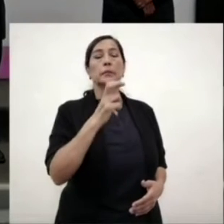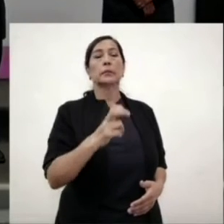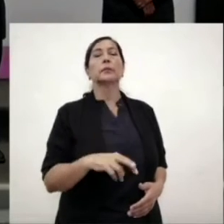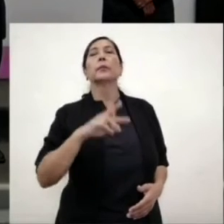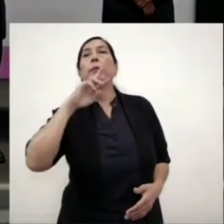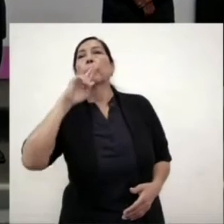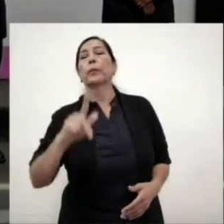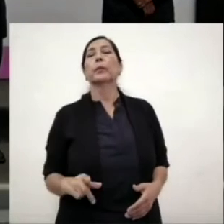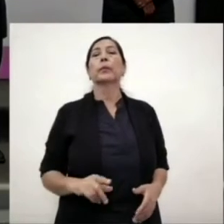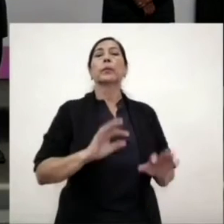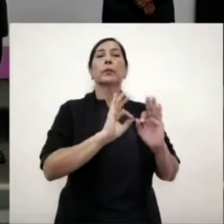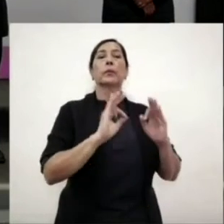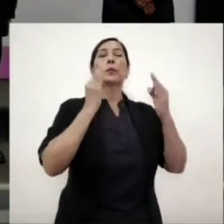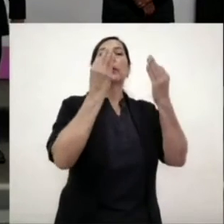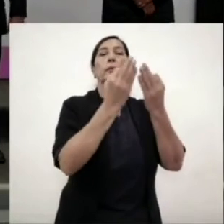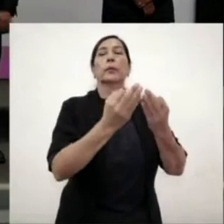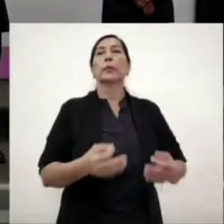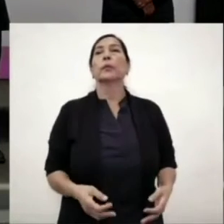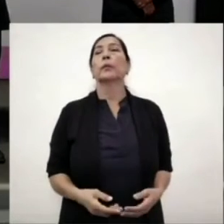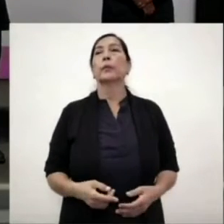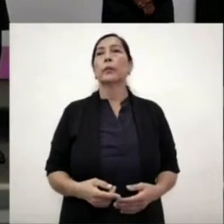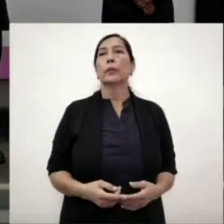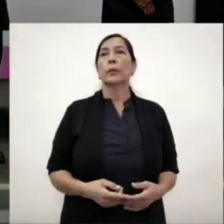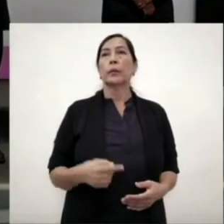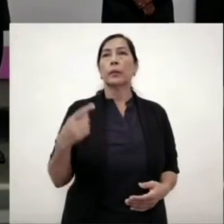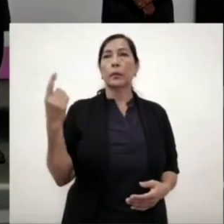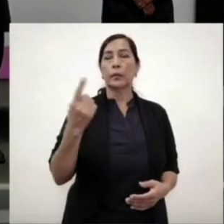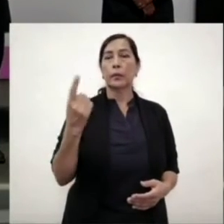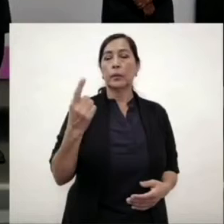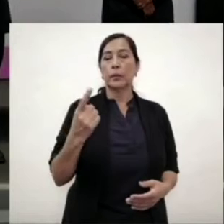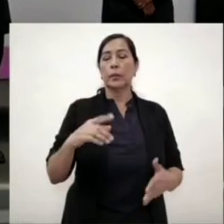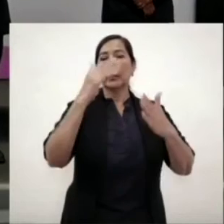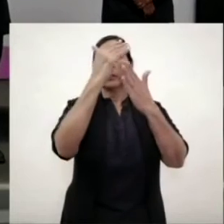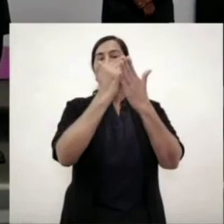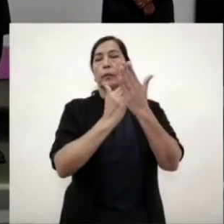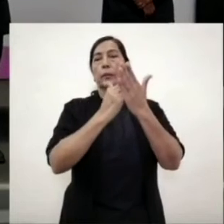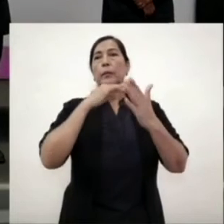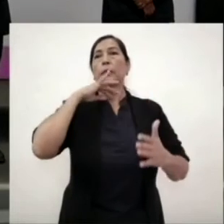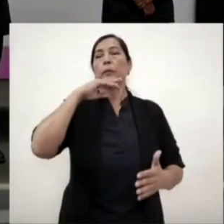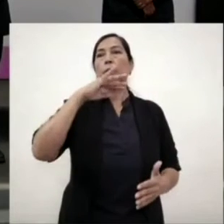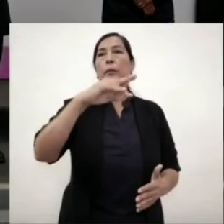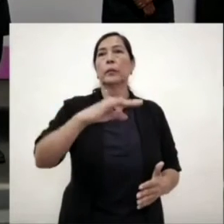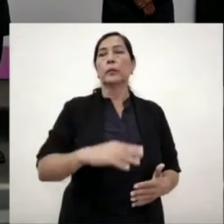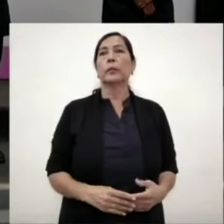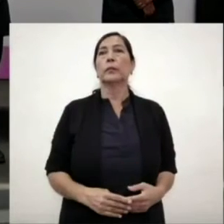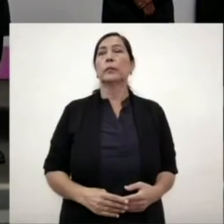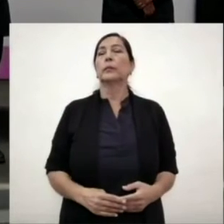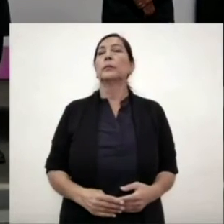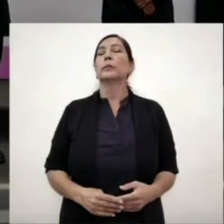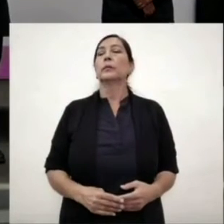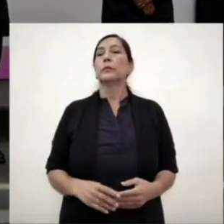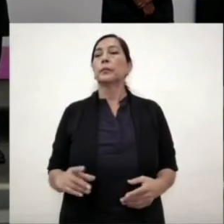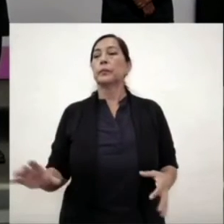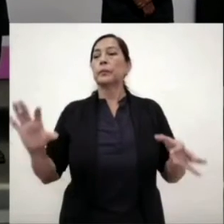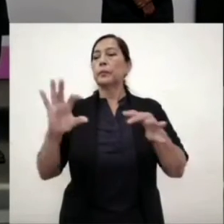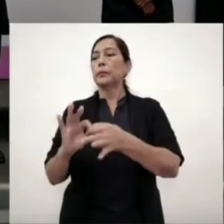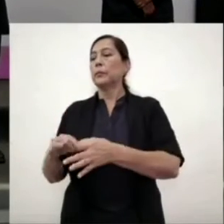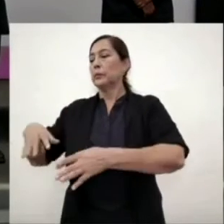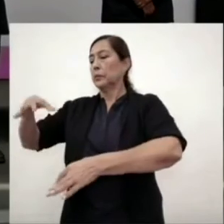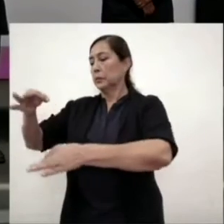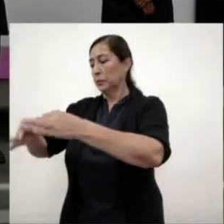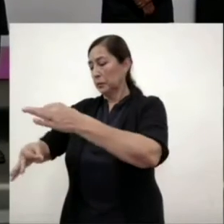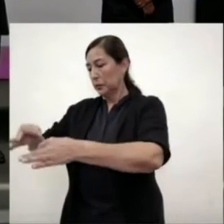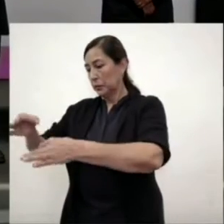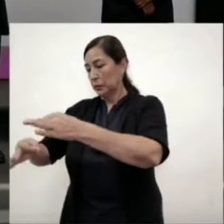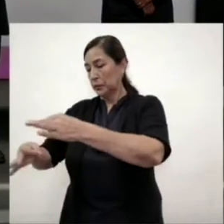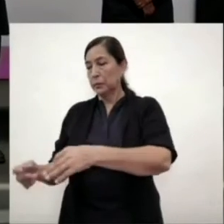dice, la delincuencia. Que no exista impunidad y que haya justicia. Eso es lo que tenemos